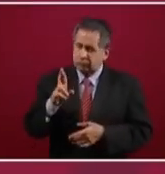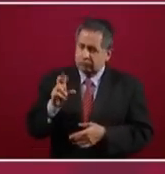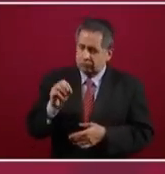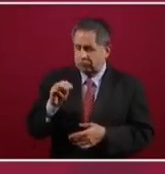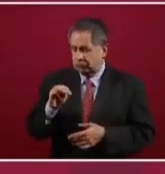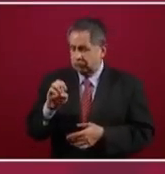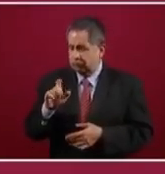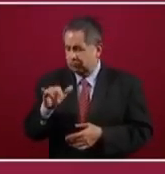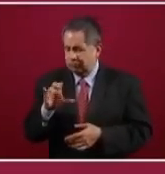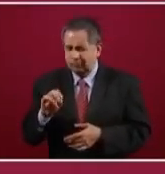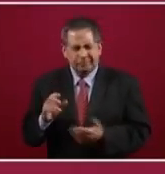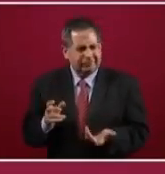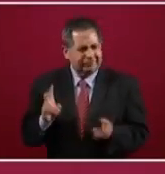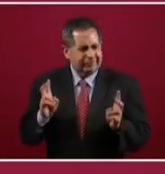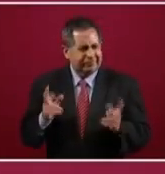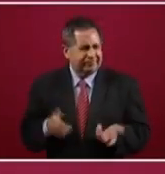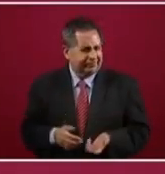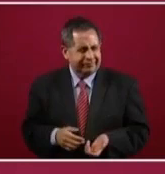ProMéxico,